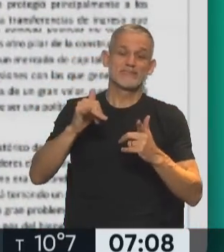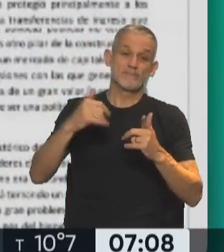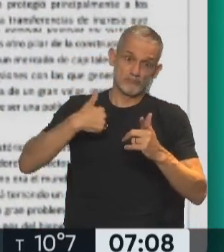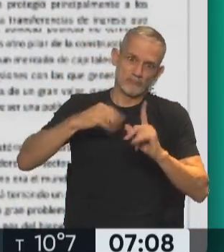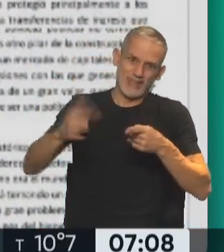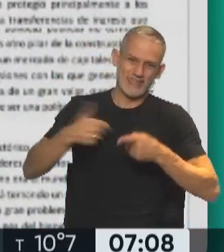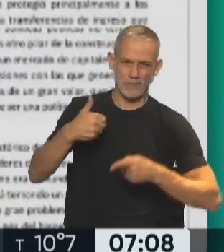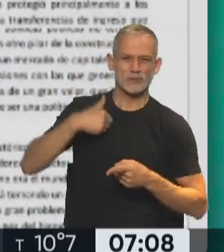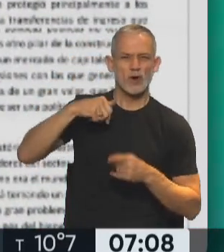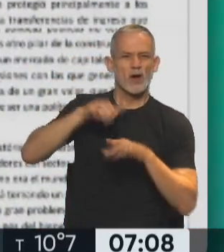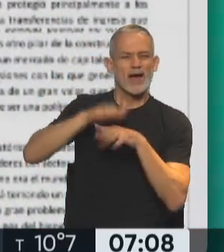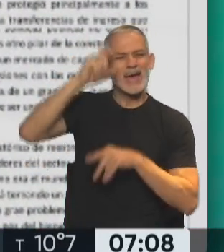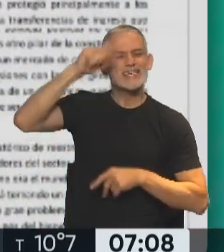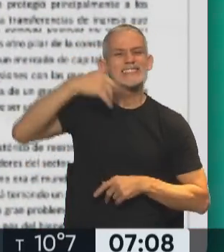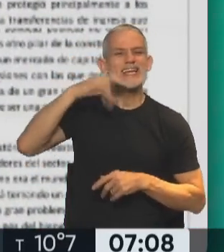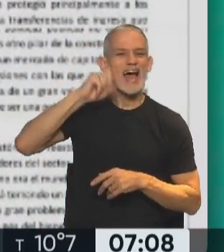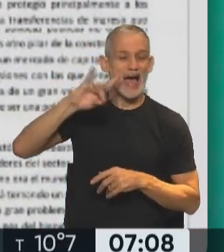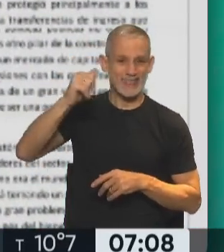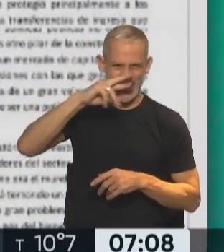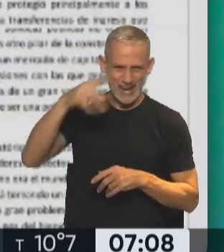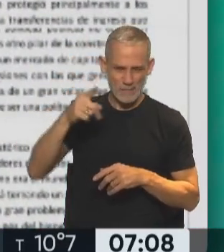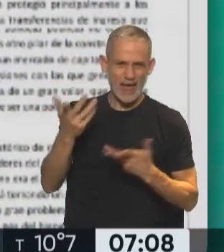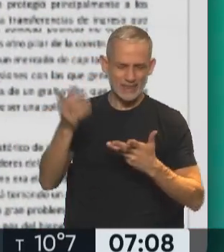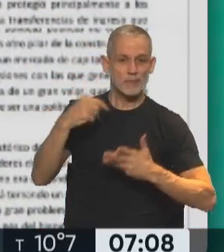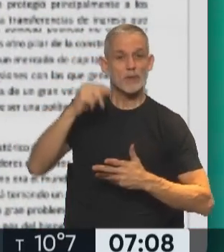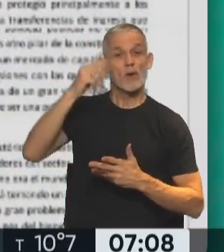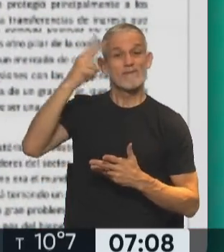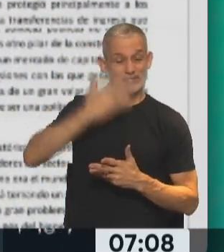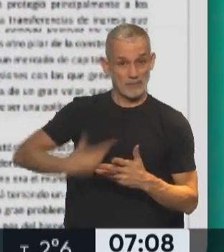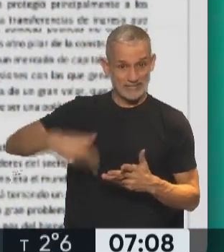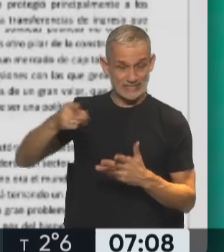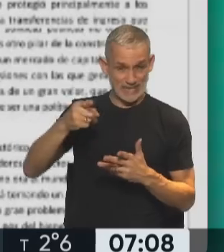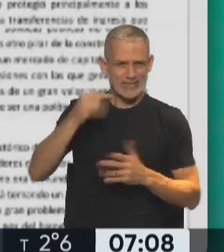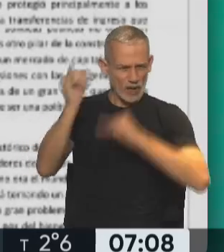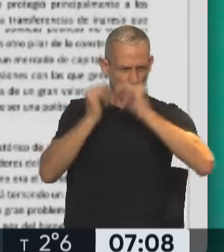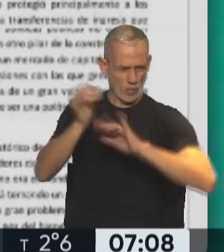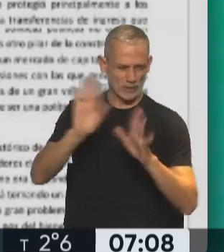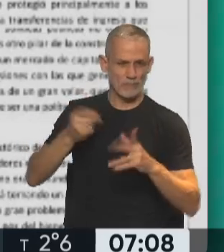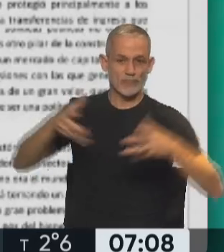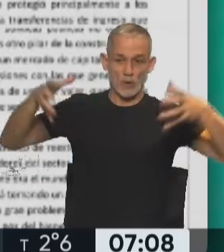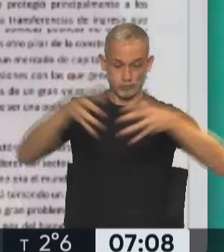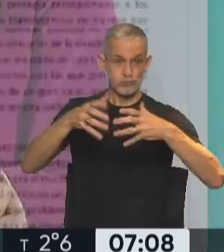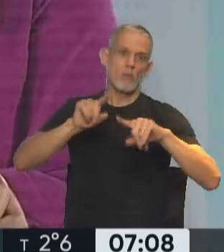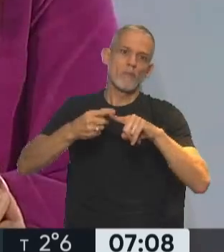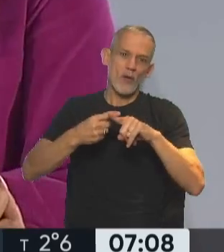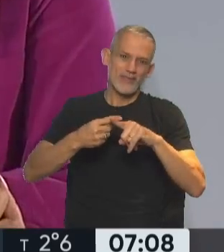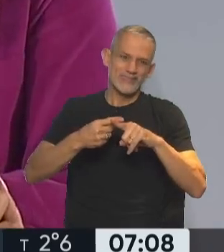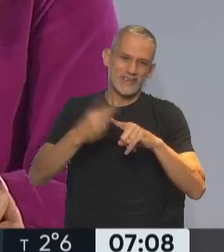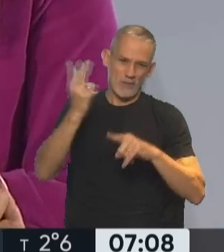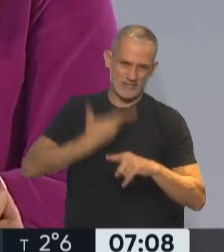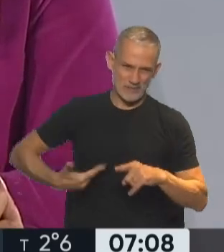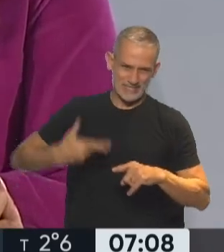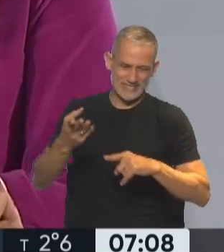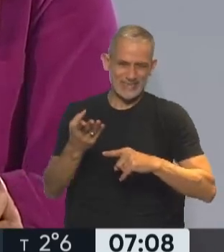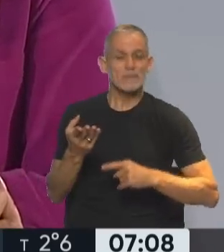Yo estaba en Ensenada cubriendo justamente el acto de la vicepresidenta de la Nación, un acto político con